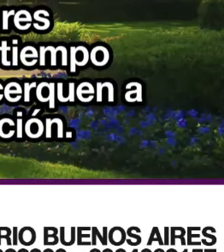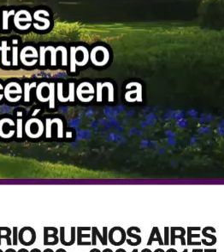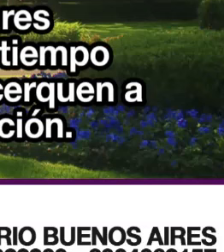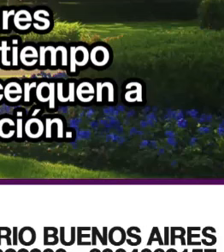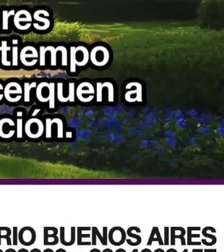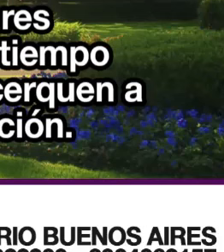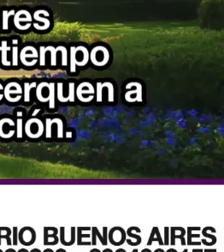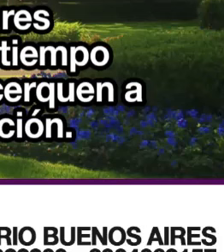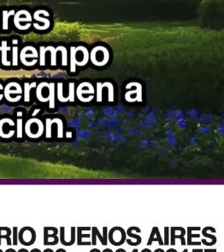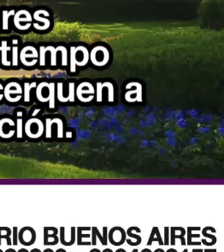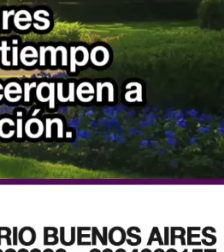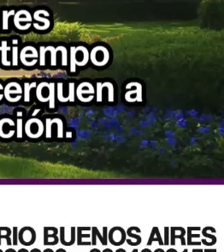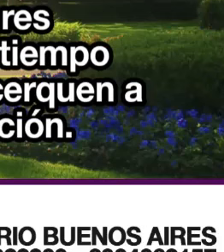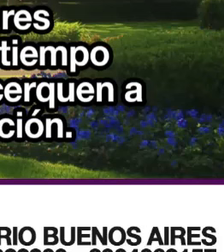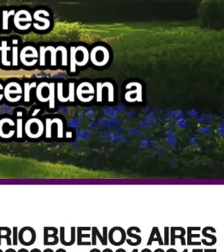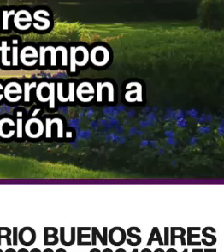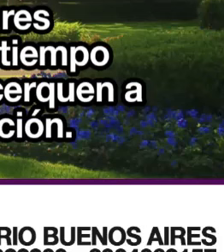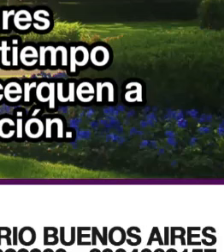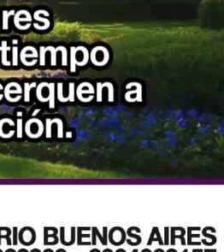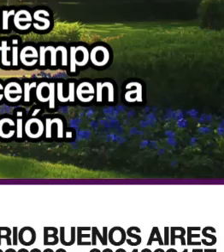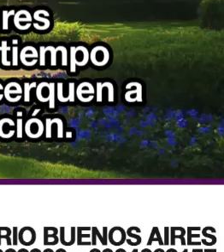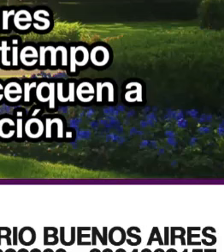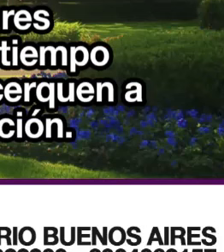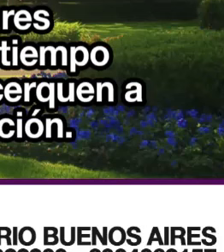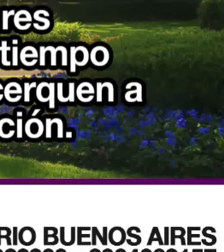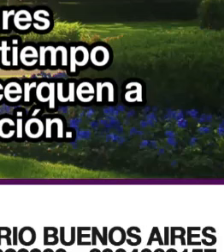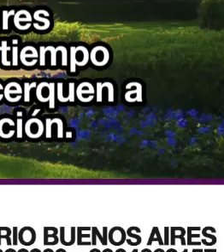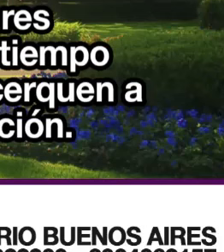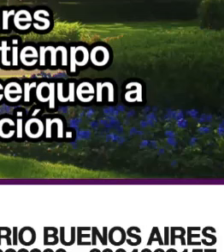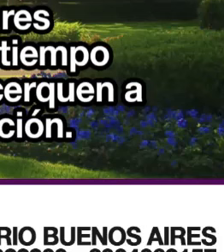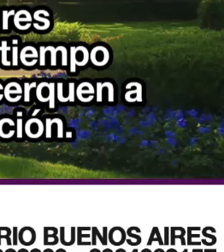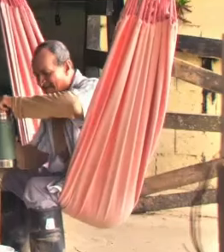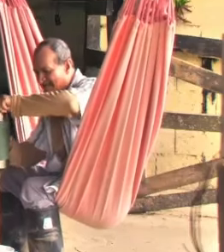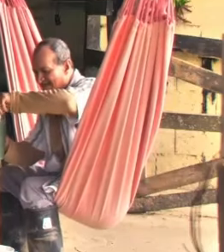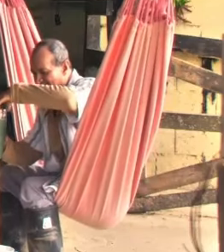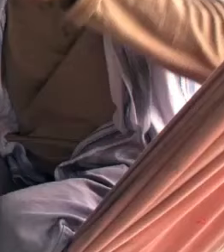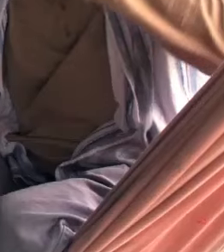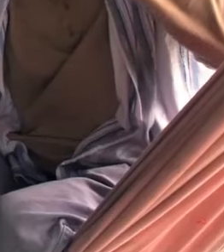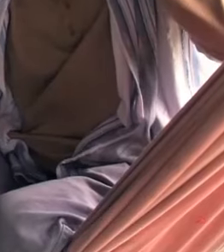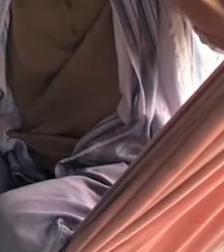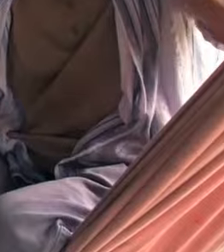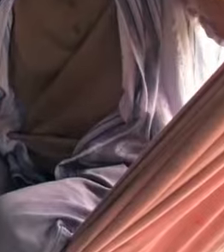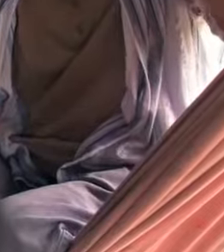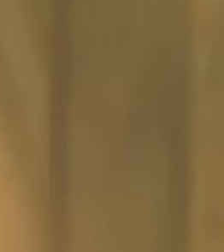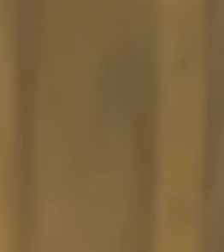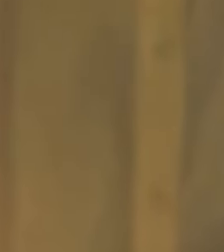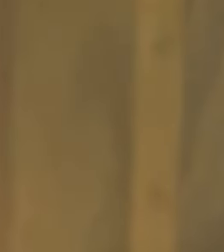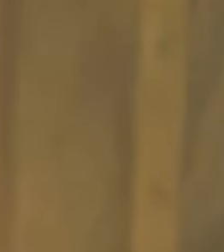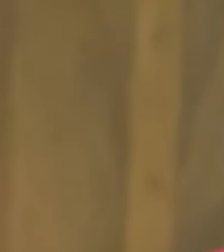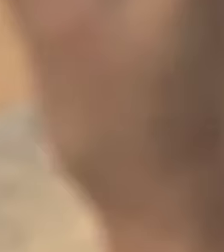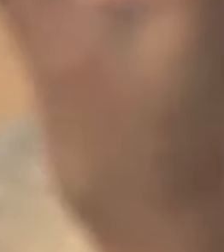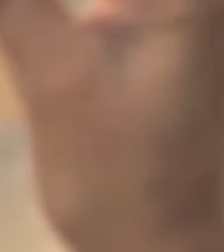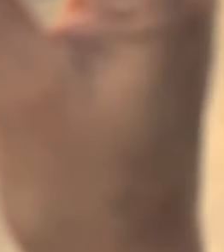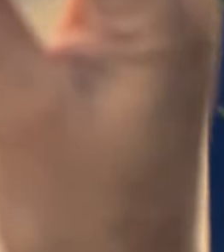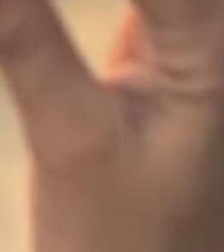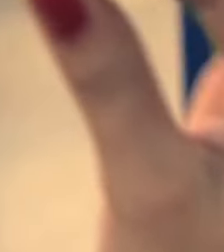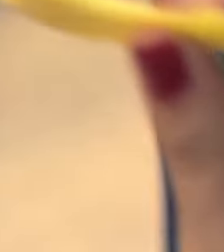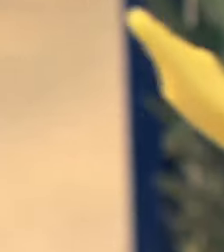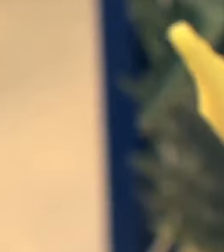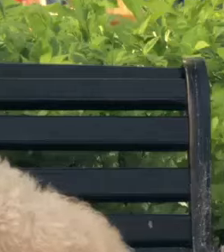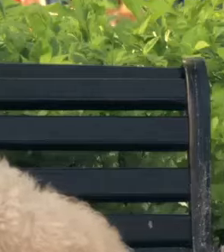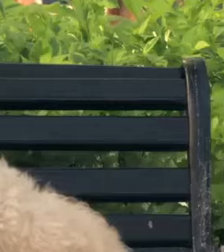de arrendamiento para que se acerquen a sus oficinas y acuerden la respectiva exhumación. Ese muchacho sí que era un macho. No arriaba el